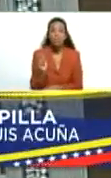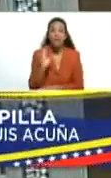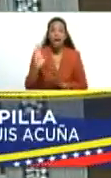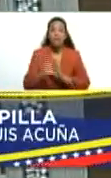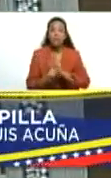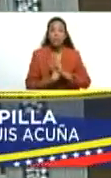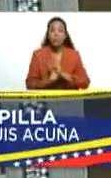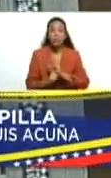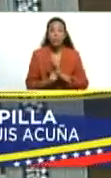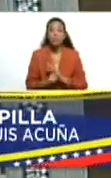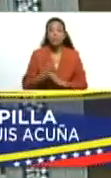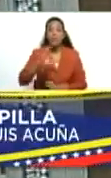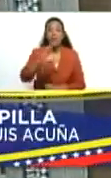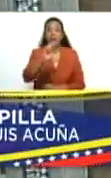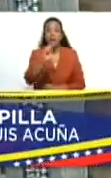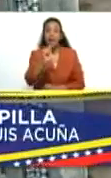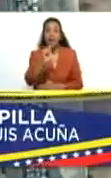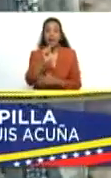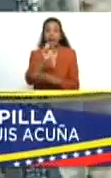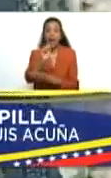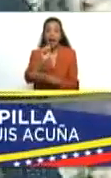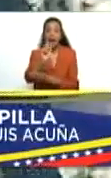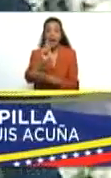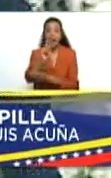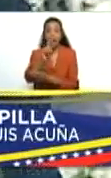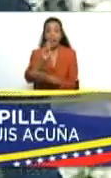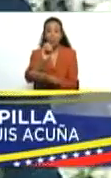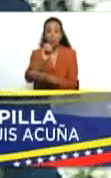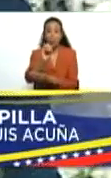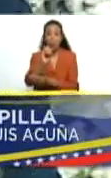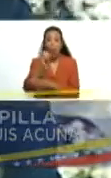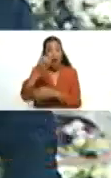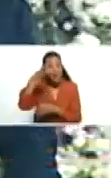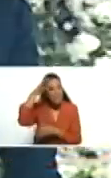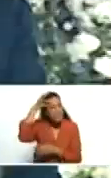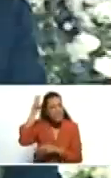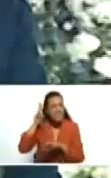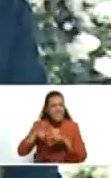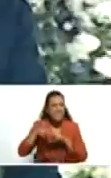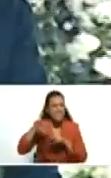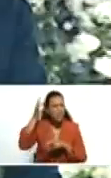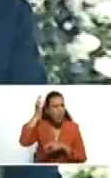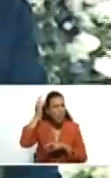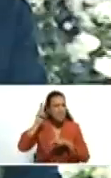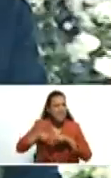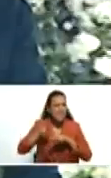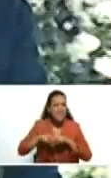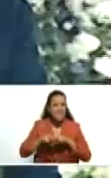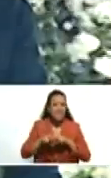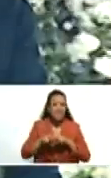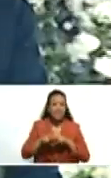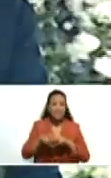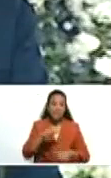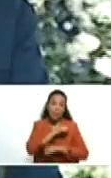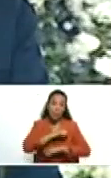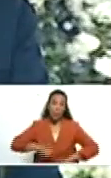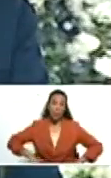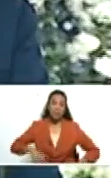Y Castro Soteldo, aún con el cabello negro azabache, venía de